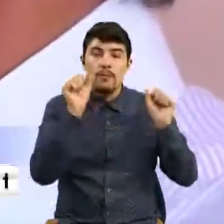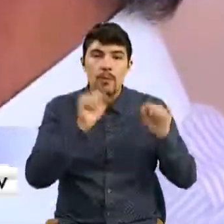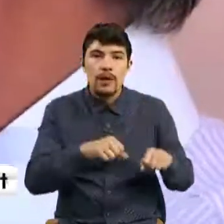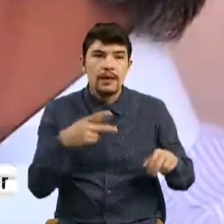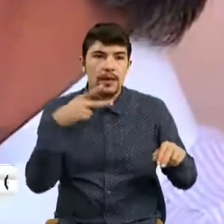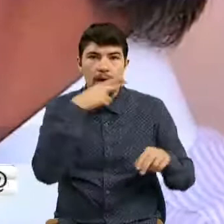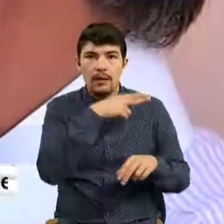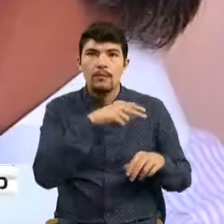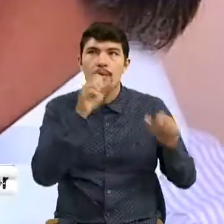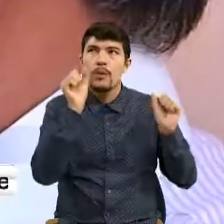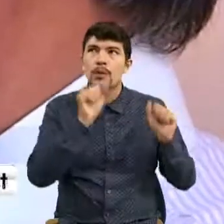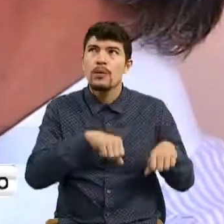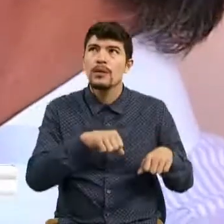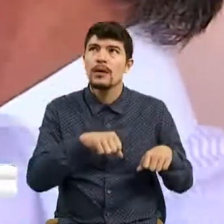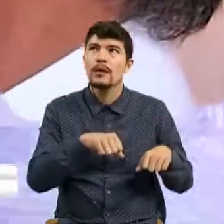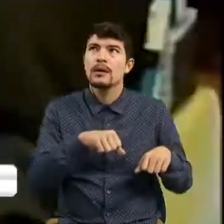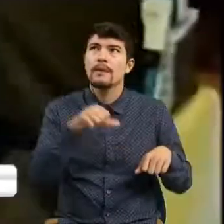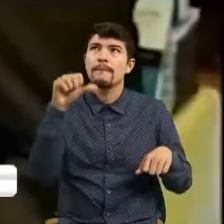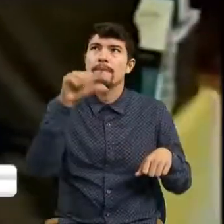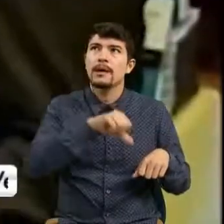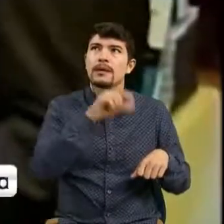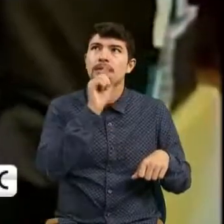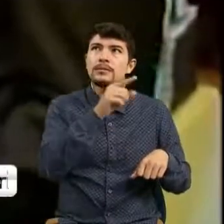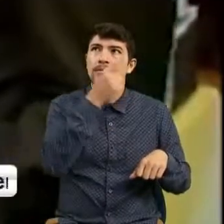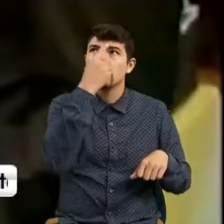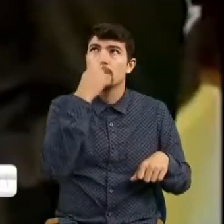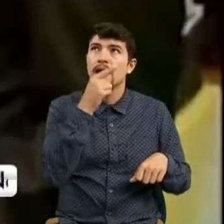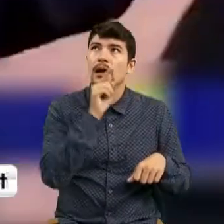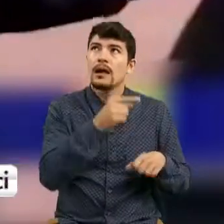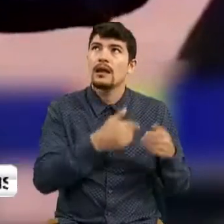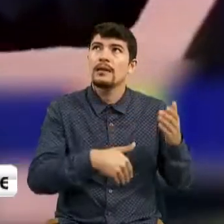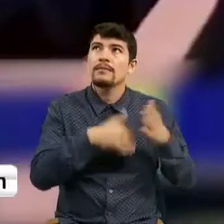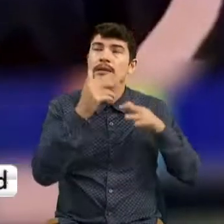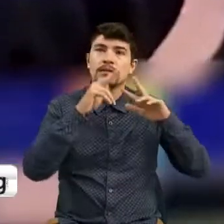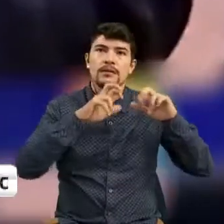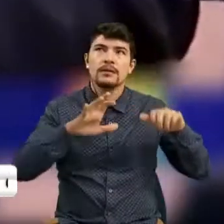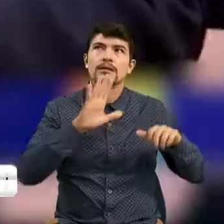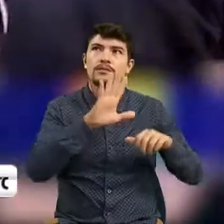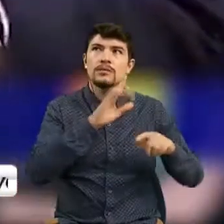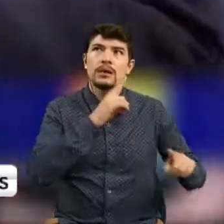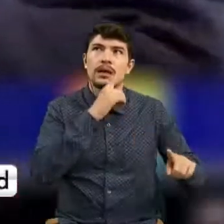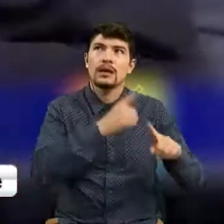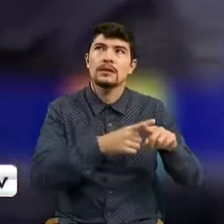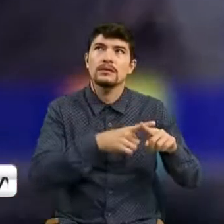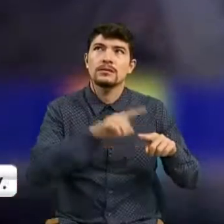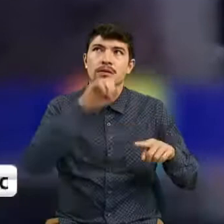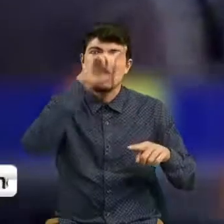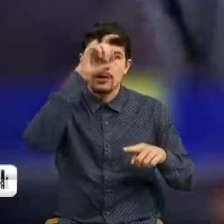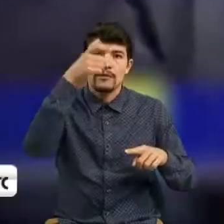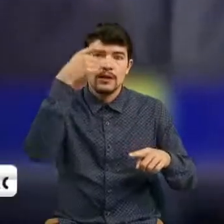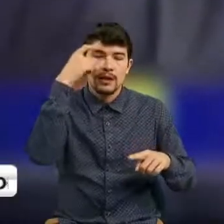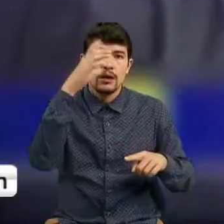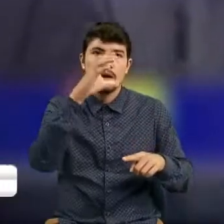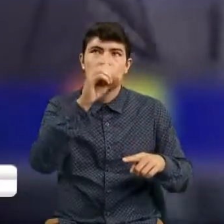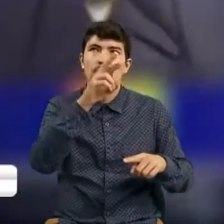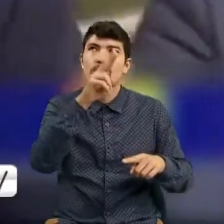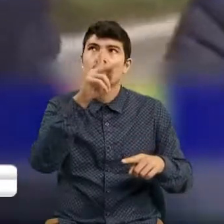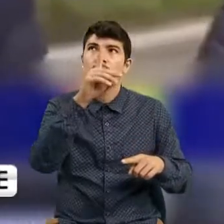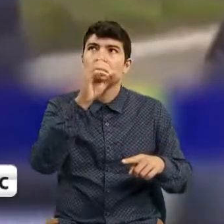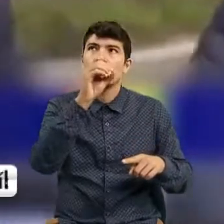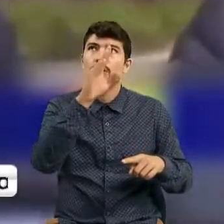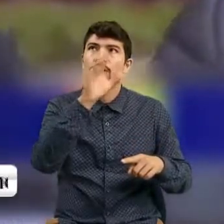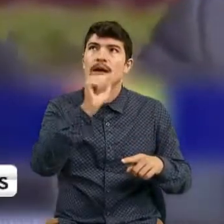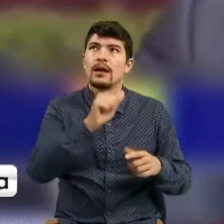planeada para enlodar el perfil de ese funcionario de alto nivel que venía investigando al exgobernador de Córdoba, de quien recibió $10,000 en Estados